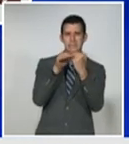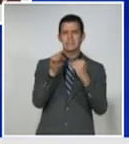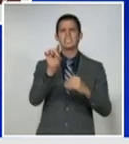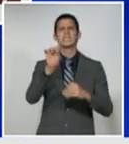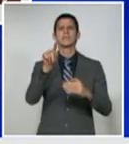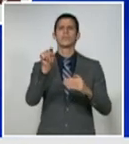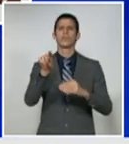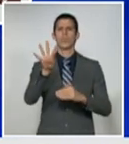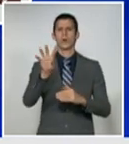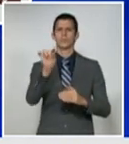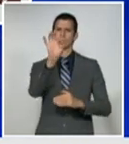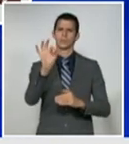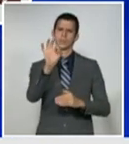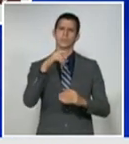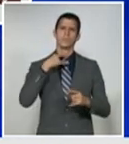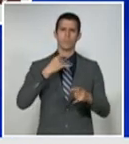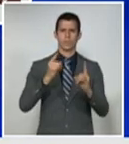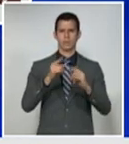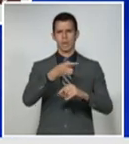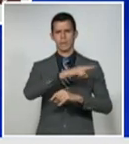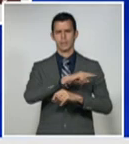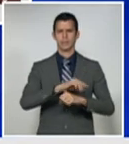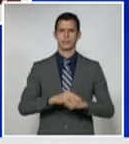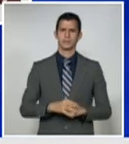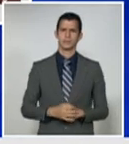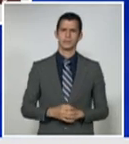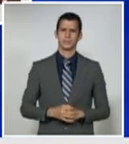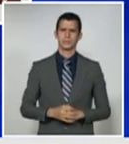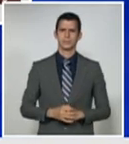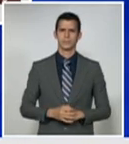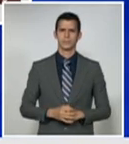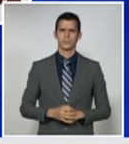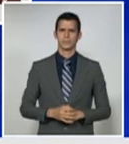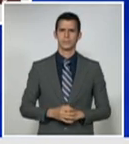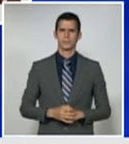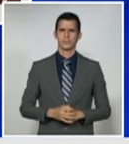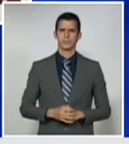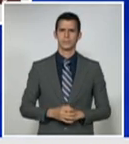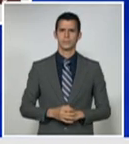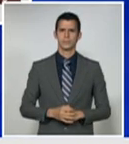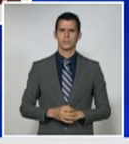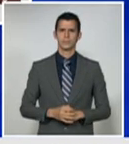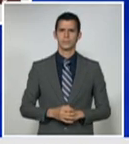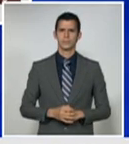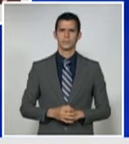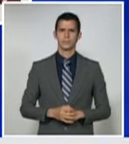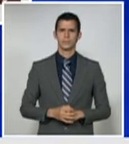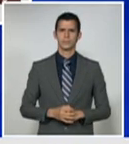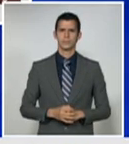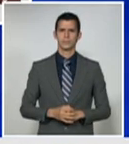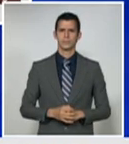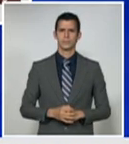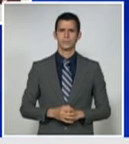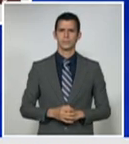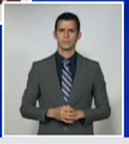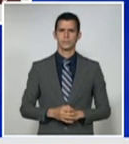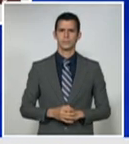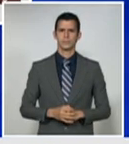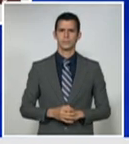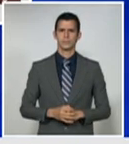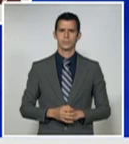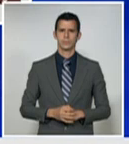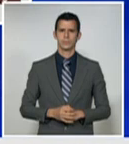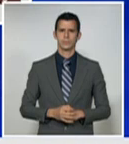15,4%, como se puede ver ahí en la pantalla. Brasil con un 13,7%. La